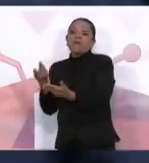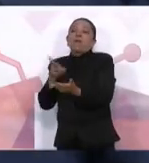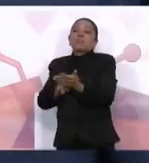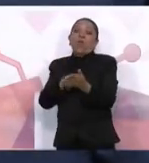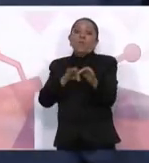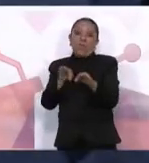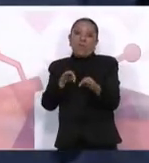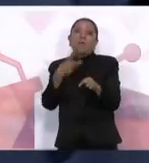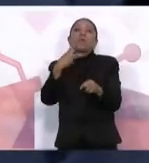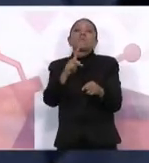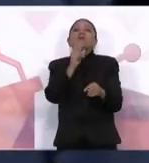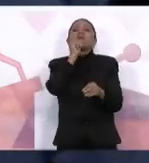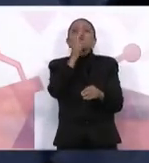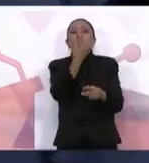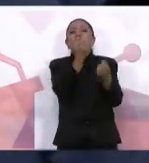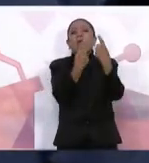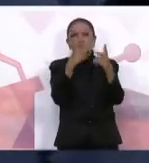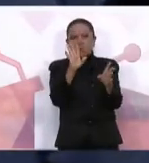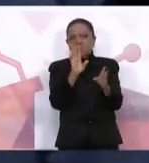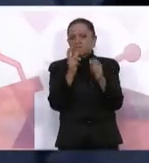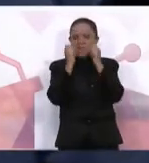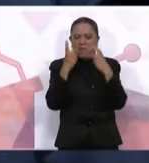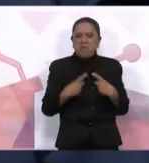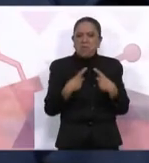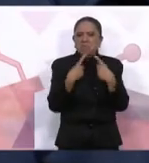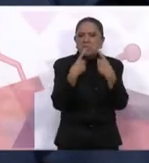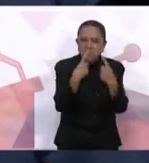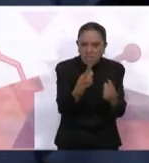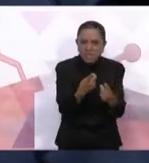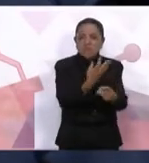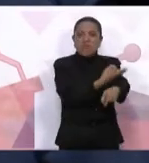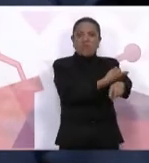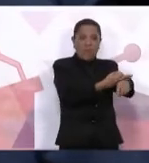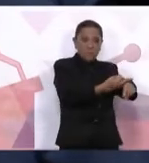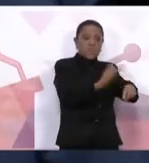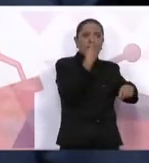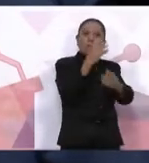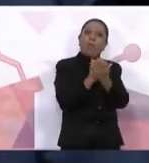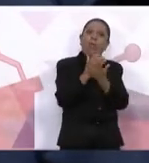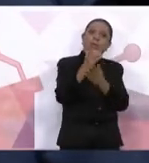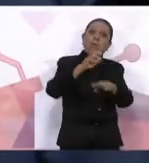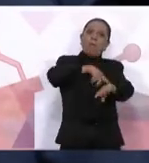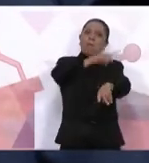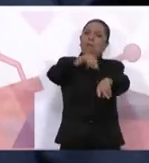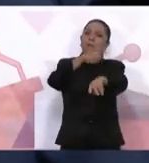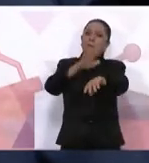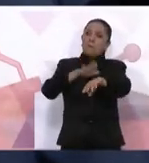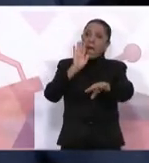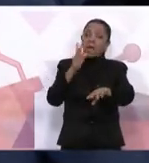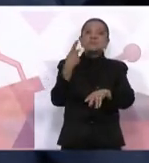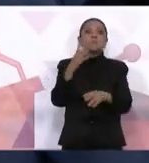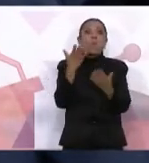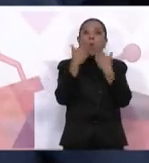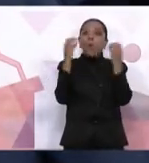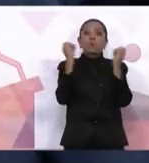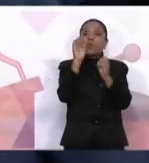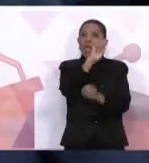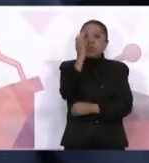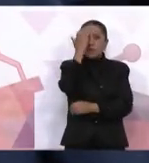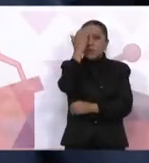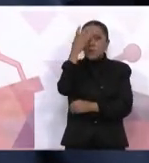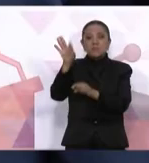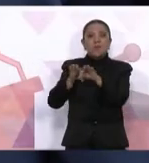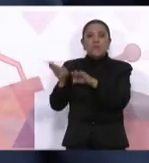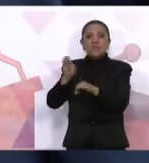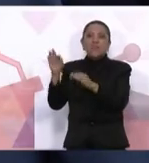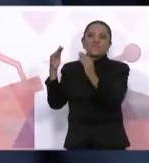su familia e incluso pues exceden las jornadas laborales sin embargo no hay un reconocimiento a este empleo provocando que